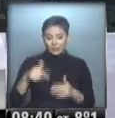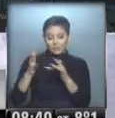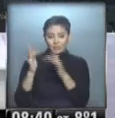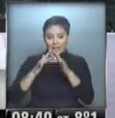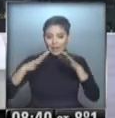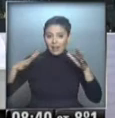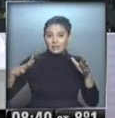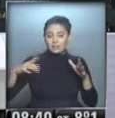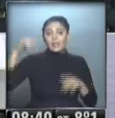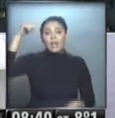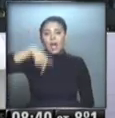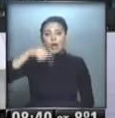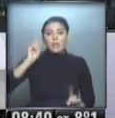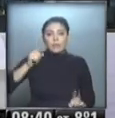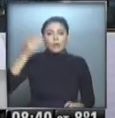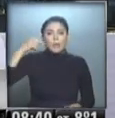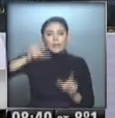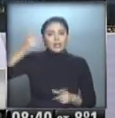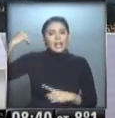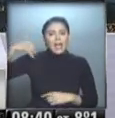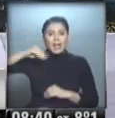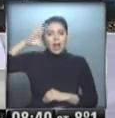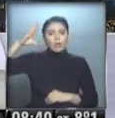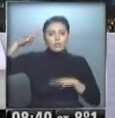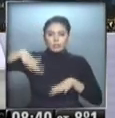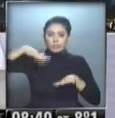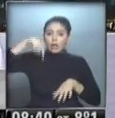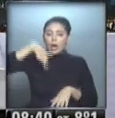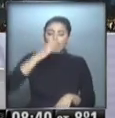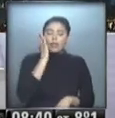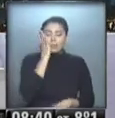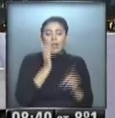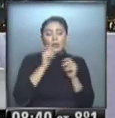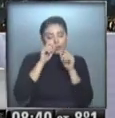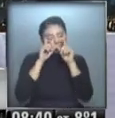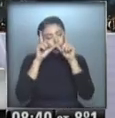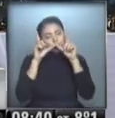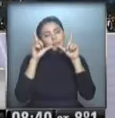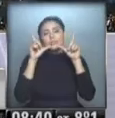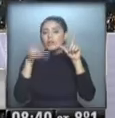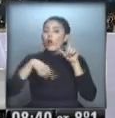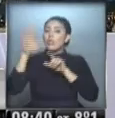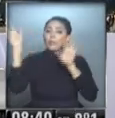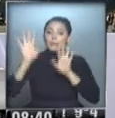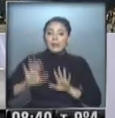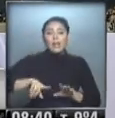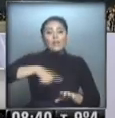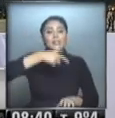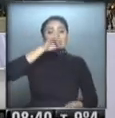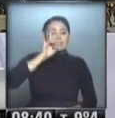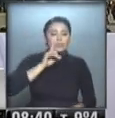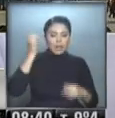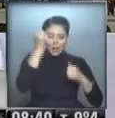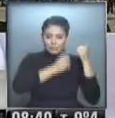santuario ahora mismo están durmiendo están comenzando a levantarse a prepararse a desayunar a